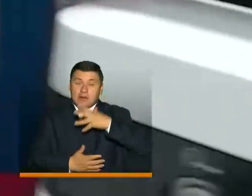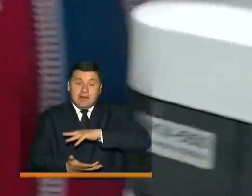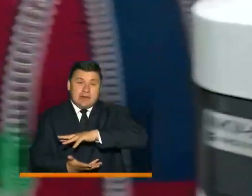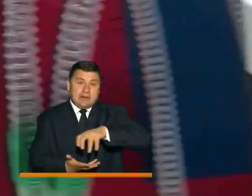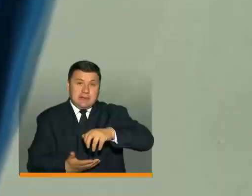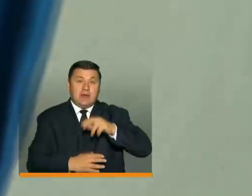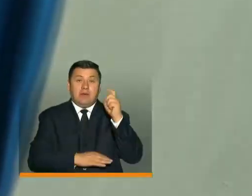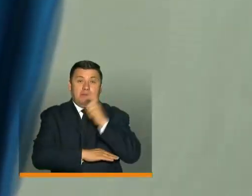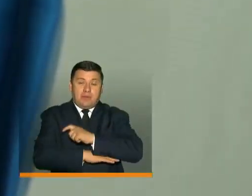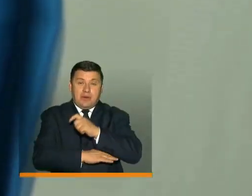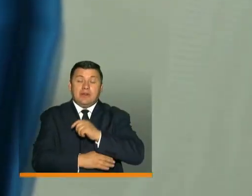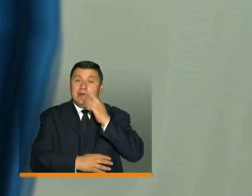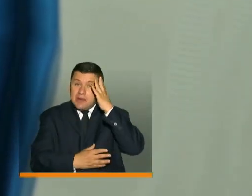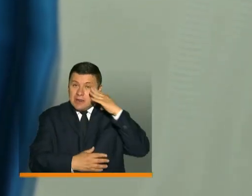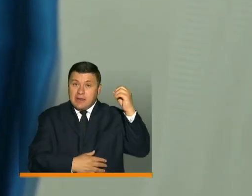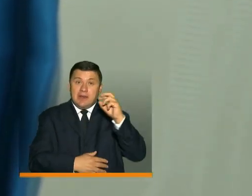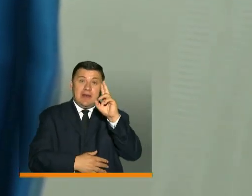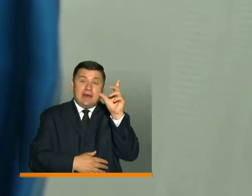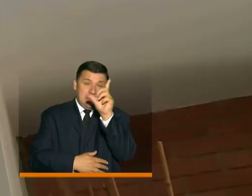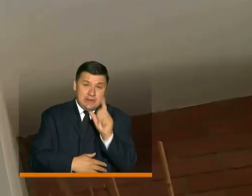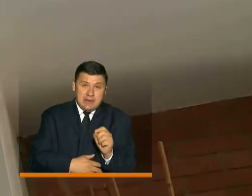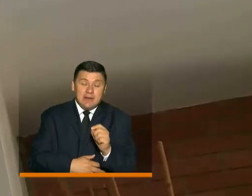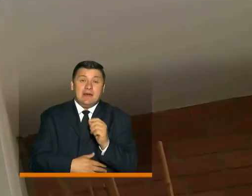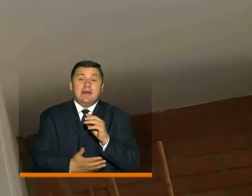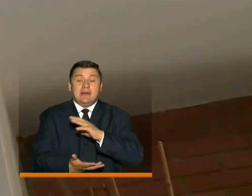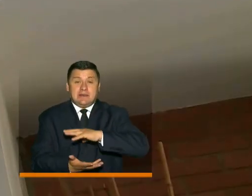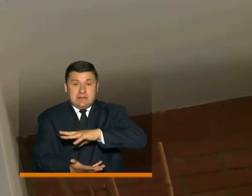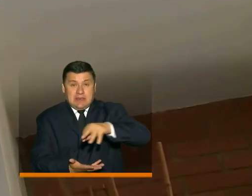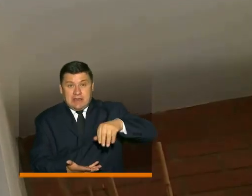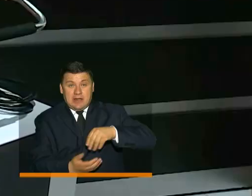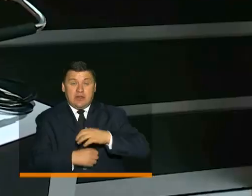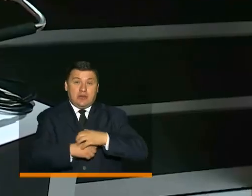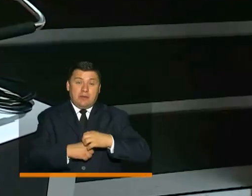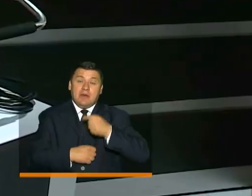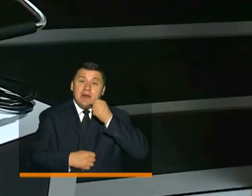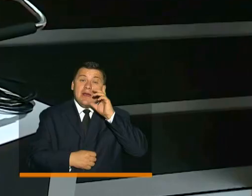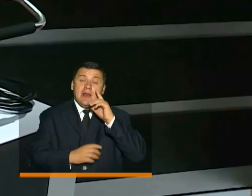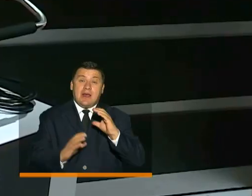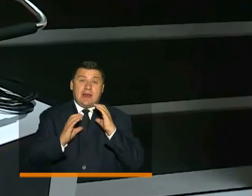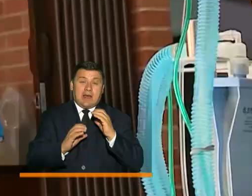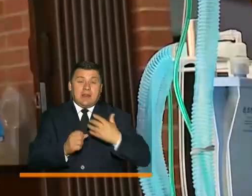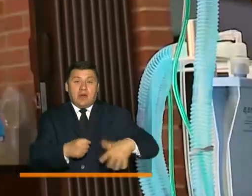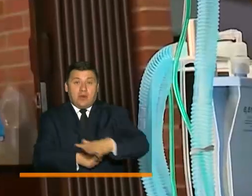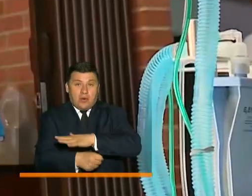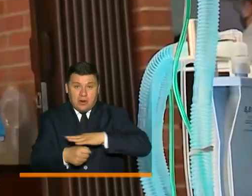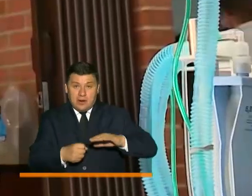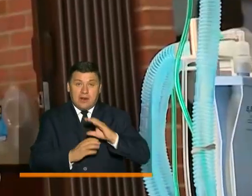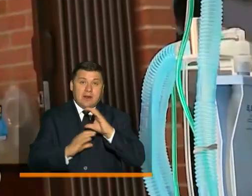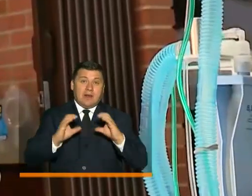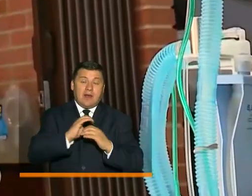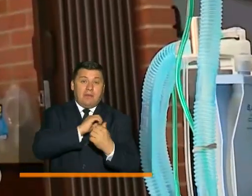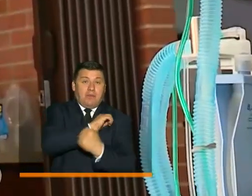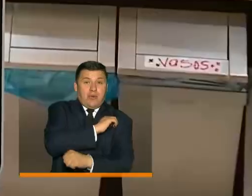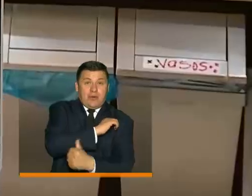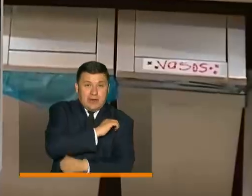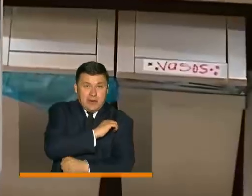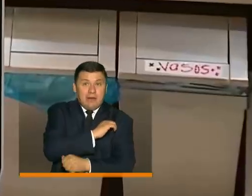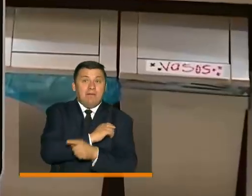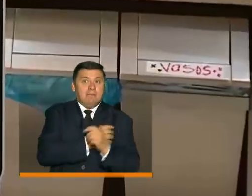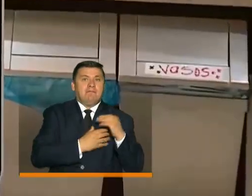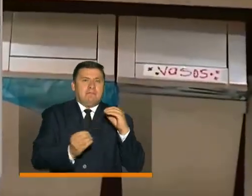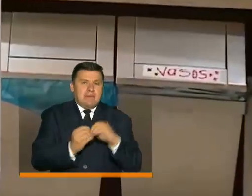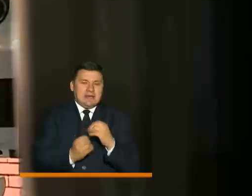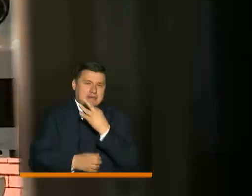Santander, Putumayo, Quindío, Risaralda, Santander, Tolima, Caldas, Caquetá, Cundinamarca, Cauca, Boyacá,